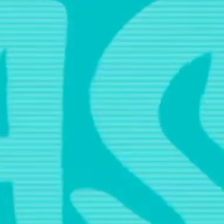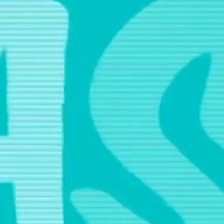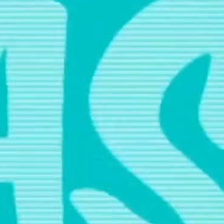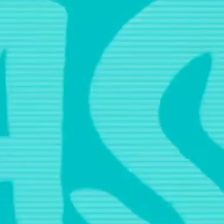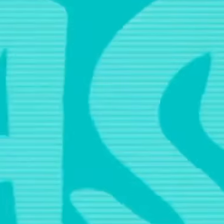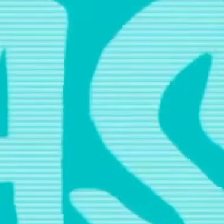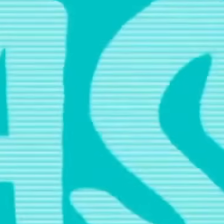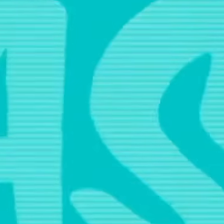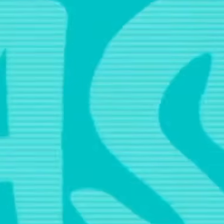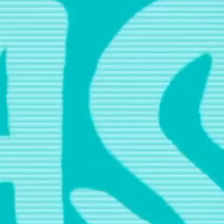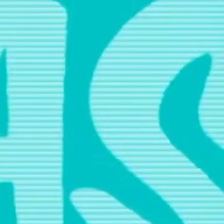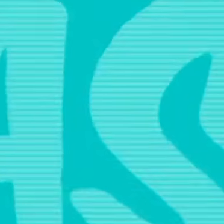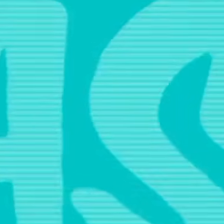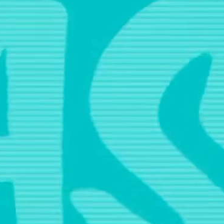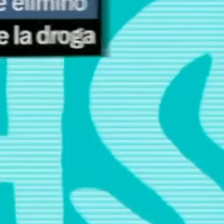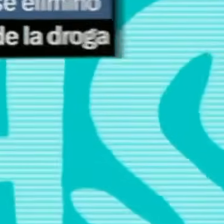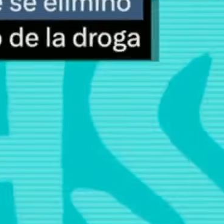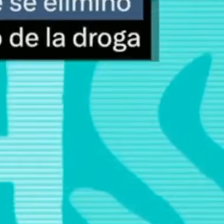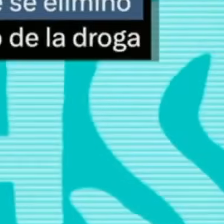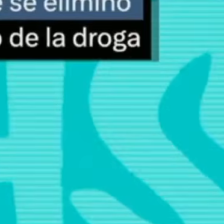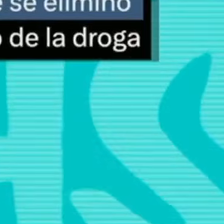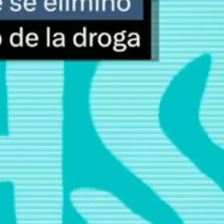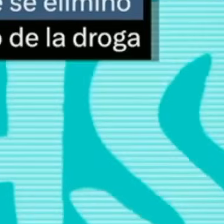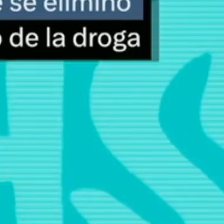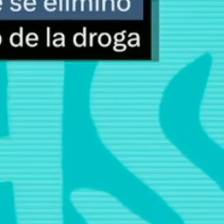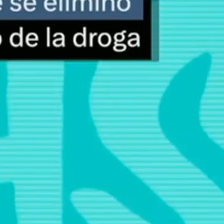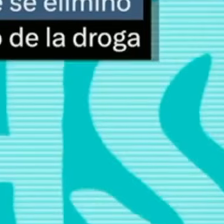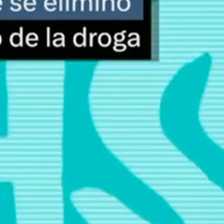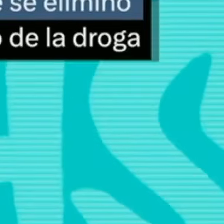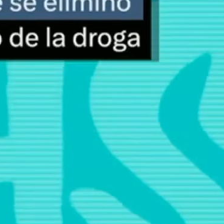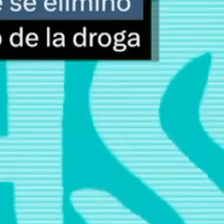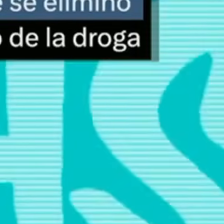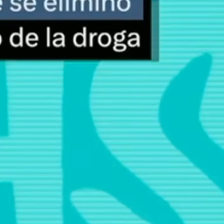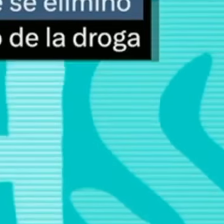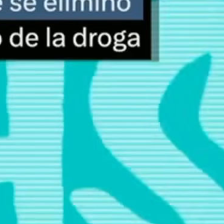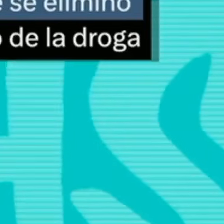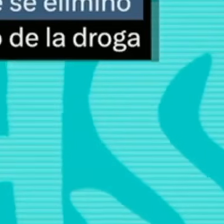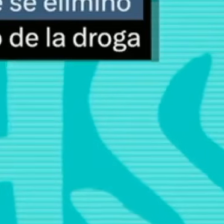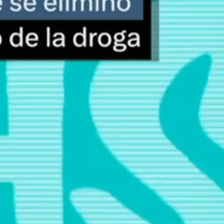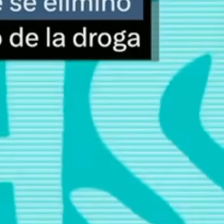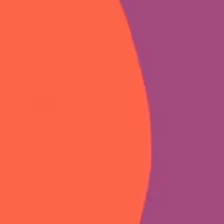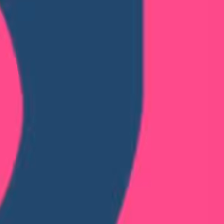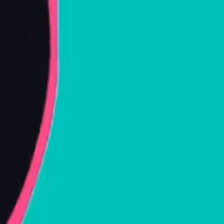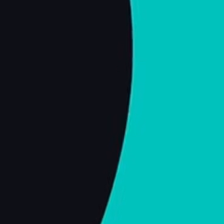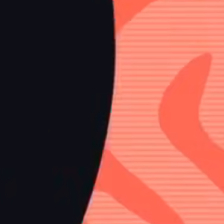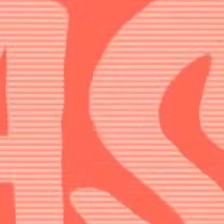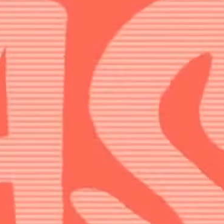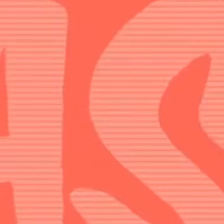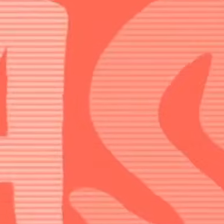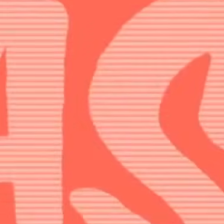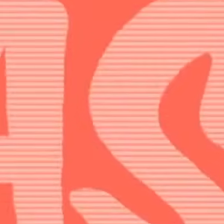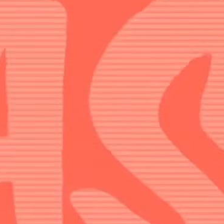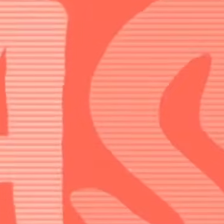un hecho que las propias autoridades estadounidenses confirmaron, precisando que su papel fue de inteligencia, nunca operativo. B. El